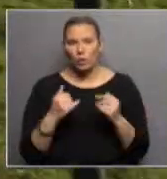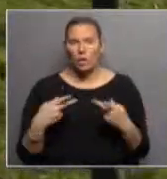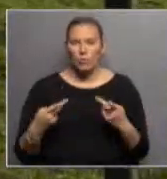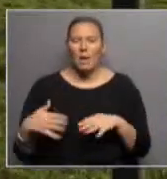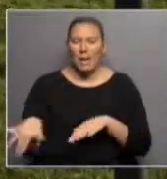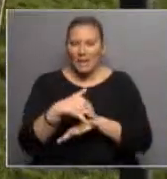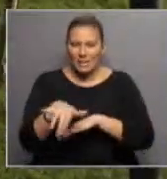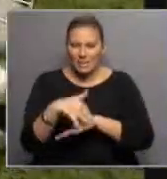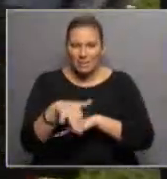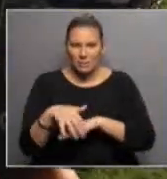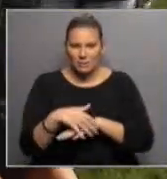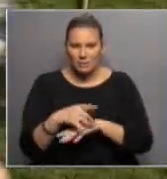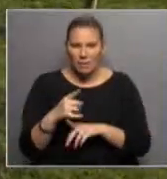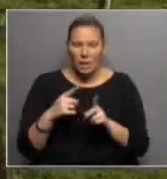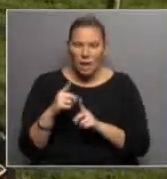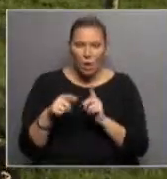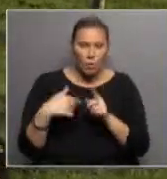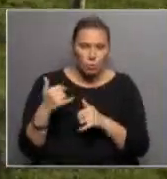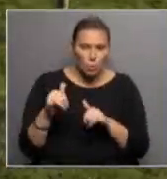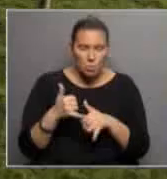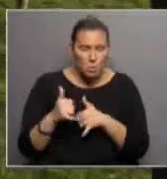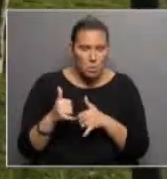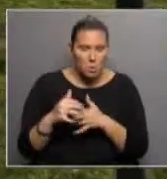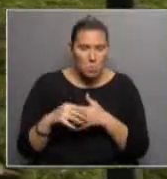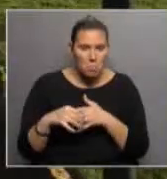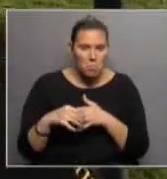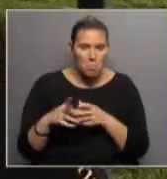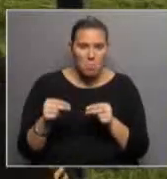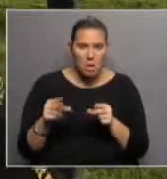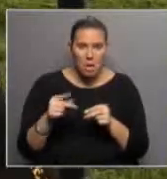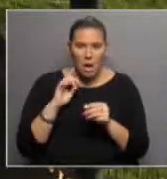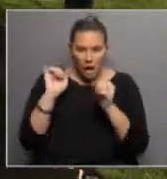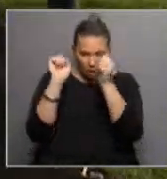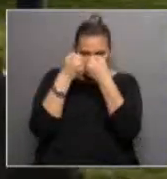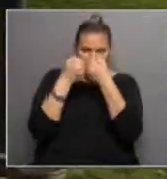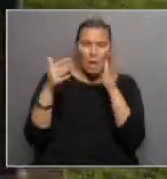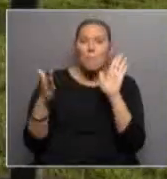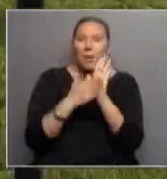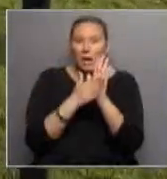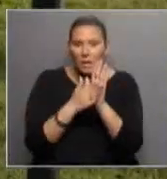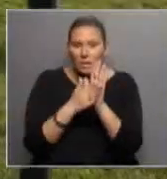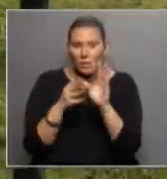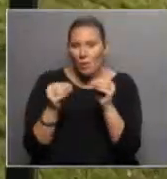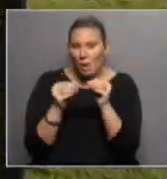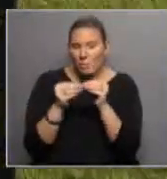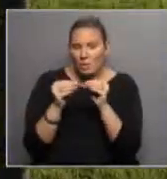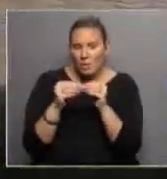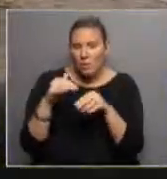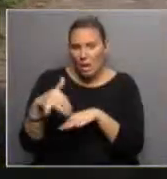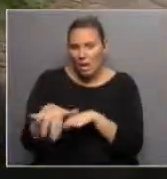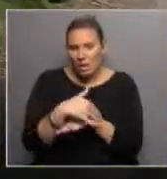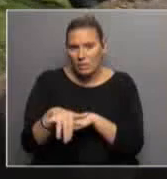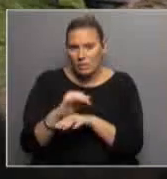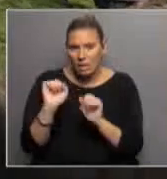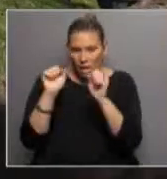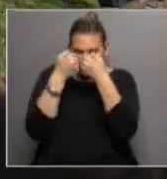calle. ¿Alguna otra? Y no sé, jugar a la escondida, a la mancha ahí con mi compañero en la calle.